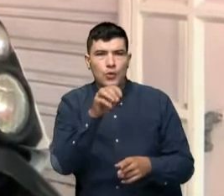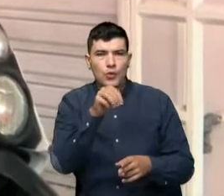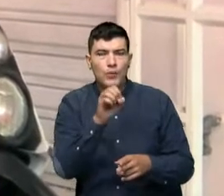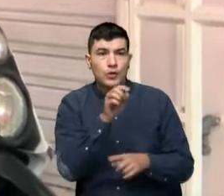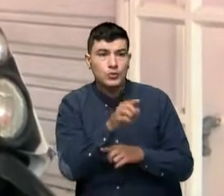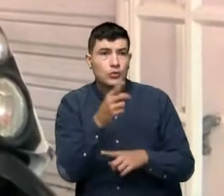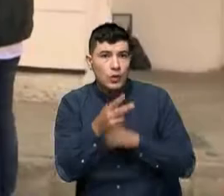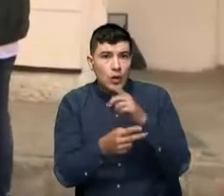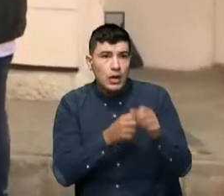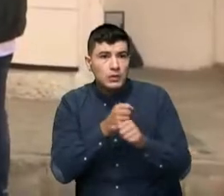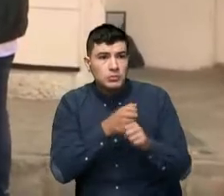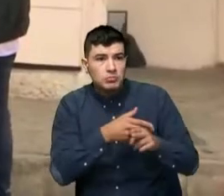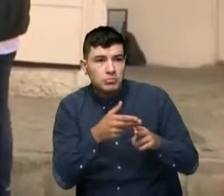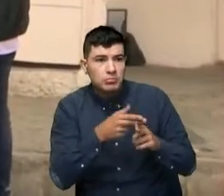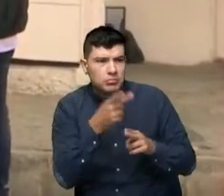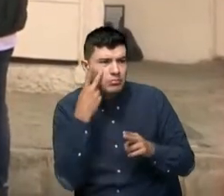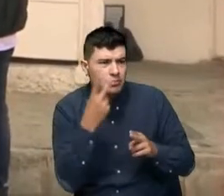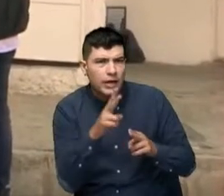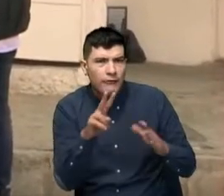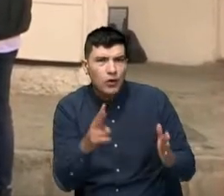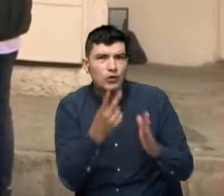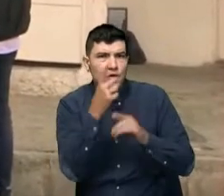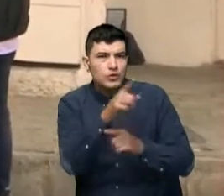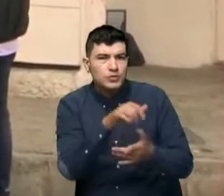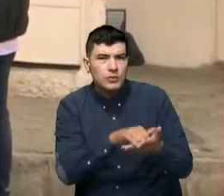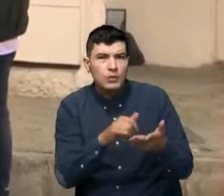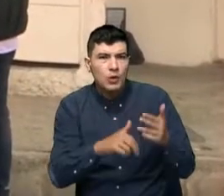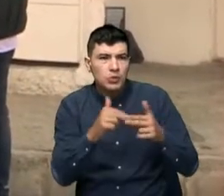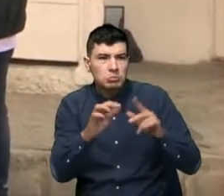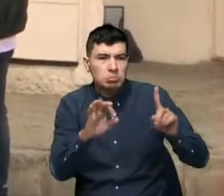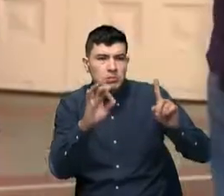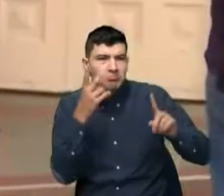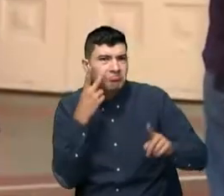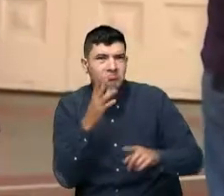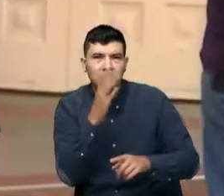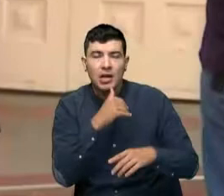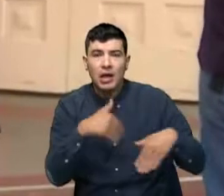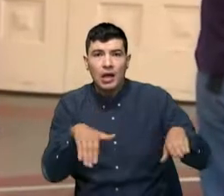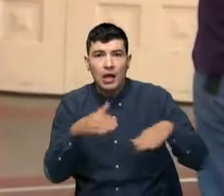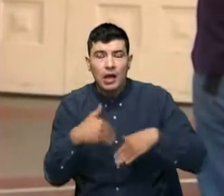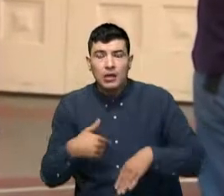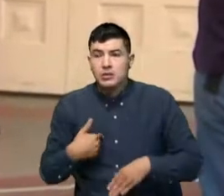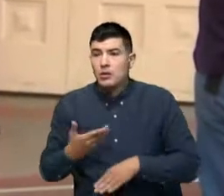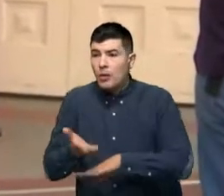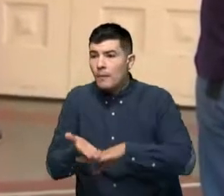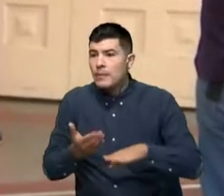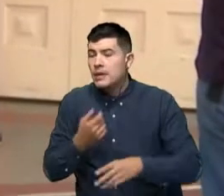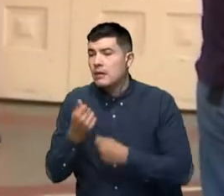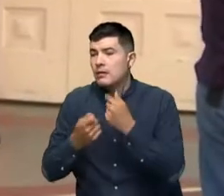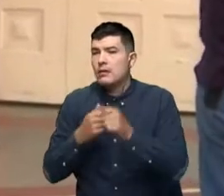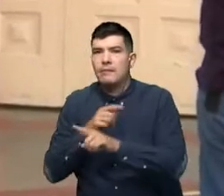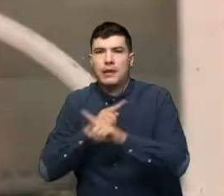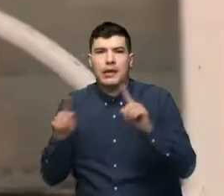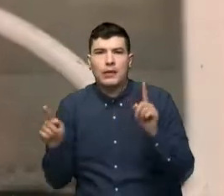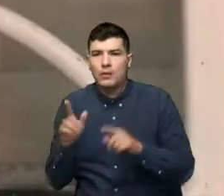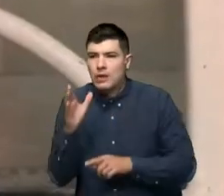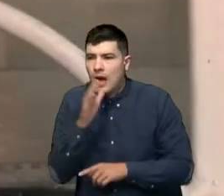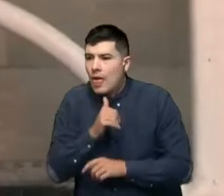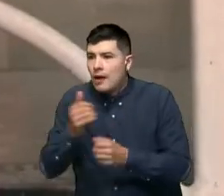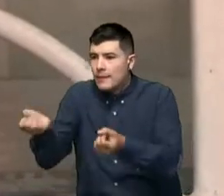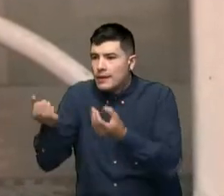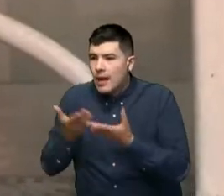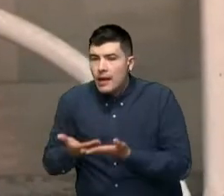la evolución del proyecto ante la demora de la entrega del proyecto decidió reclamar su dinero y tampoco lo han